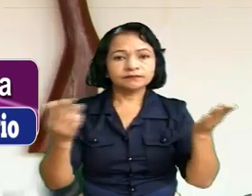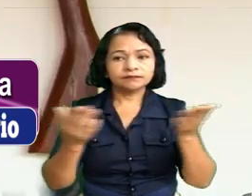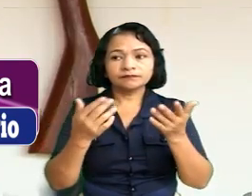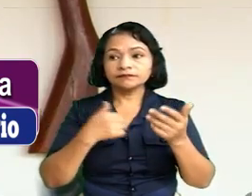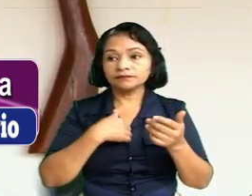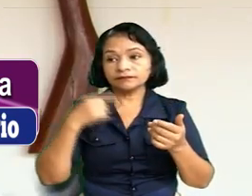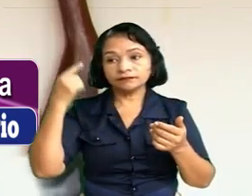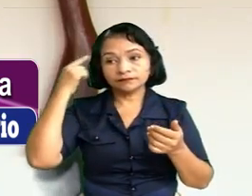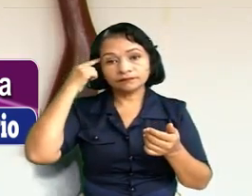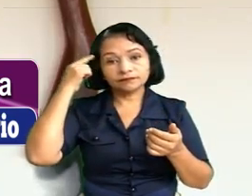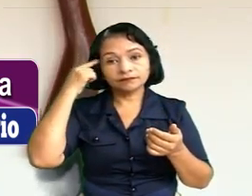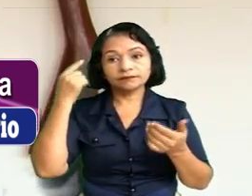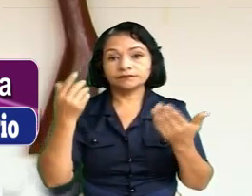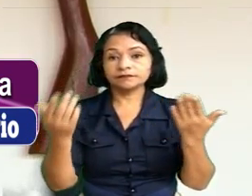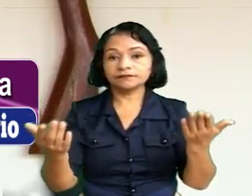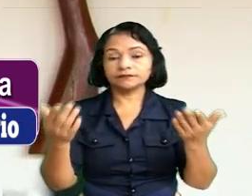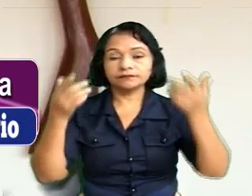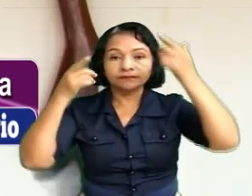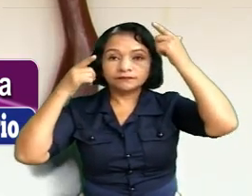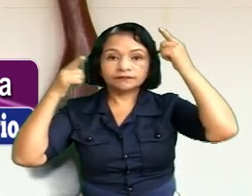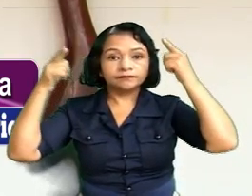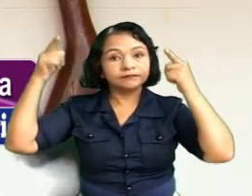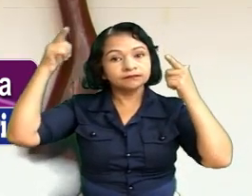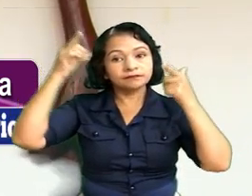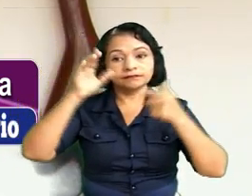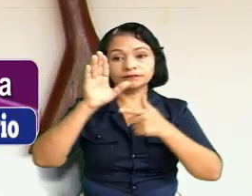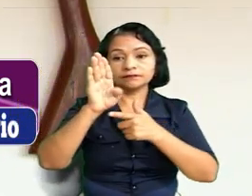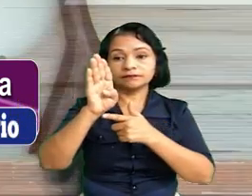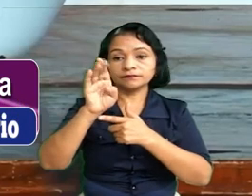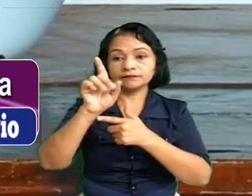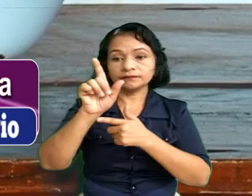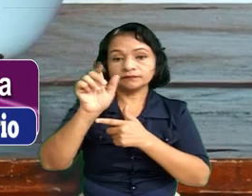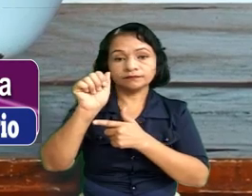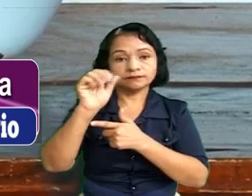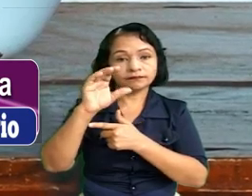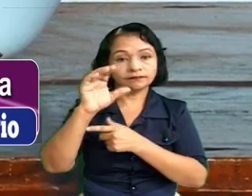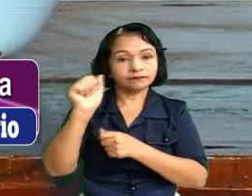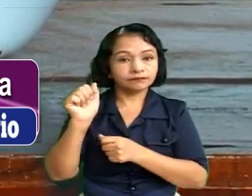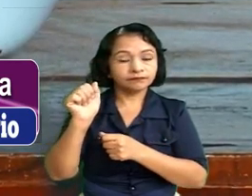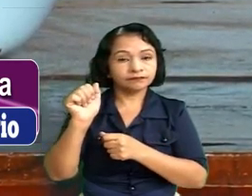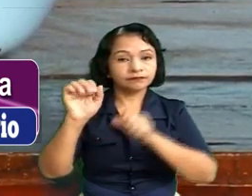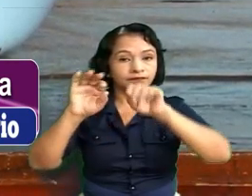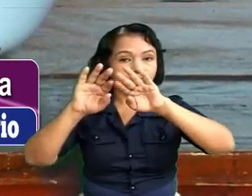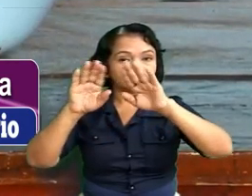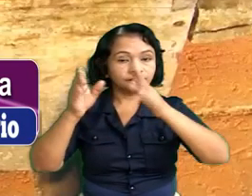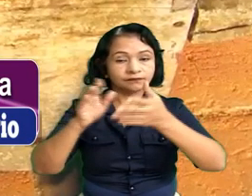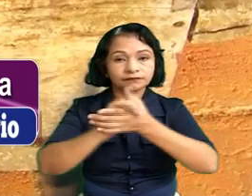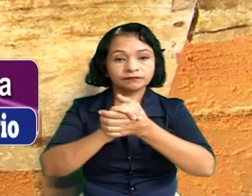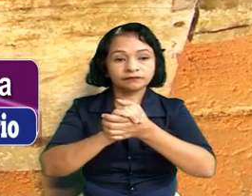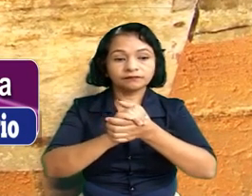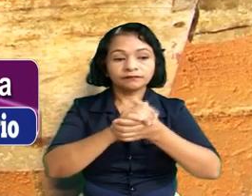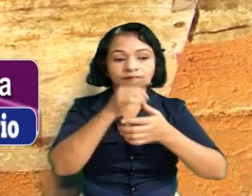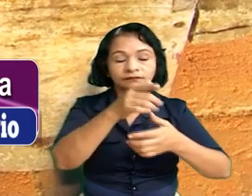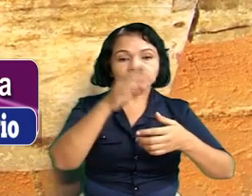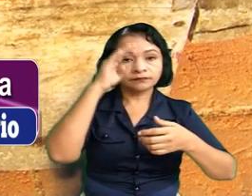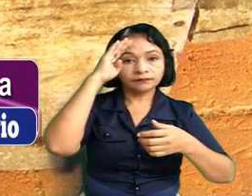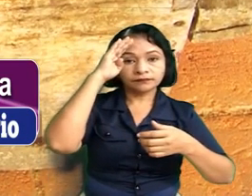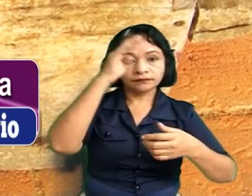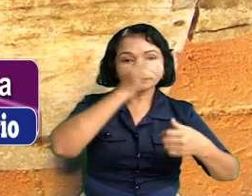creo que el general Sandino y Blanquita y el mando del Ejército Defensor